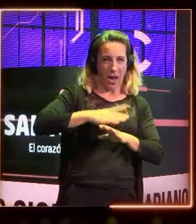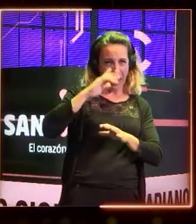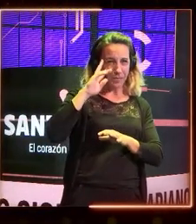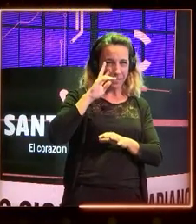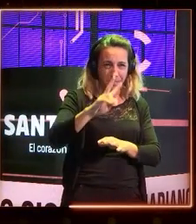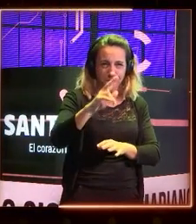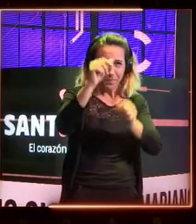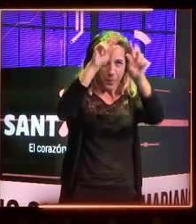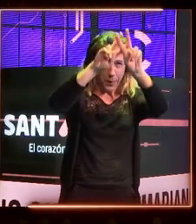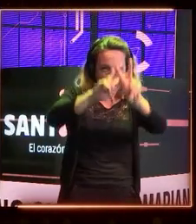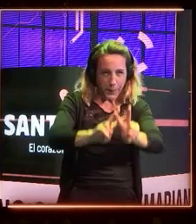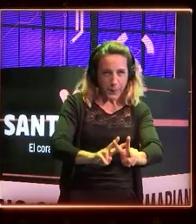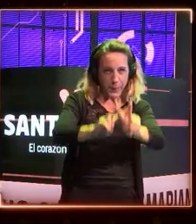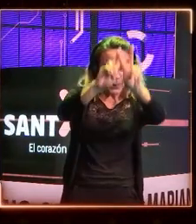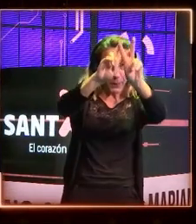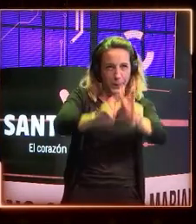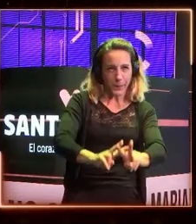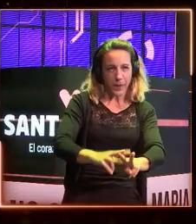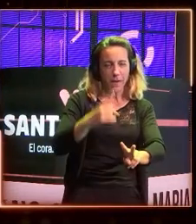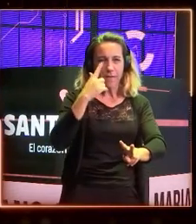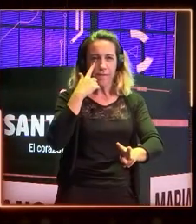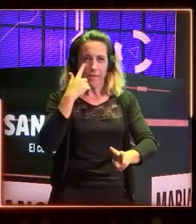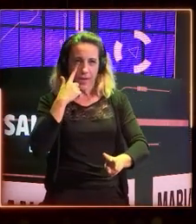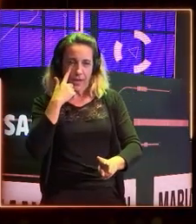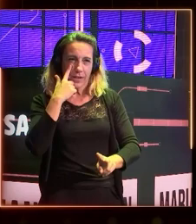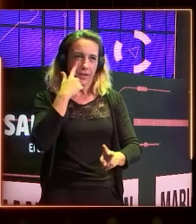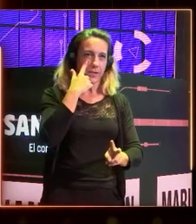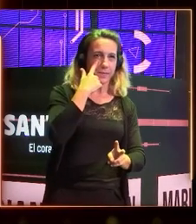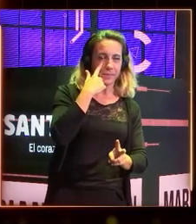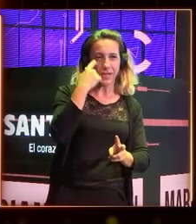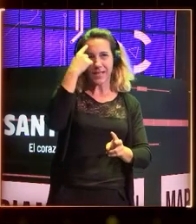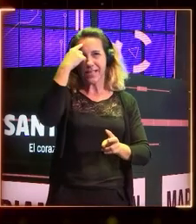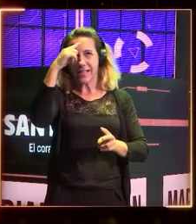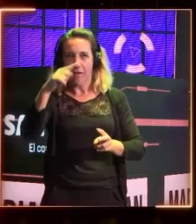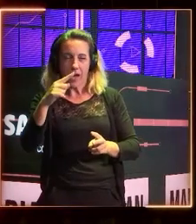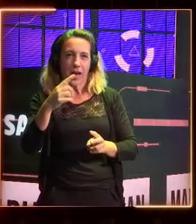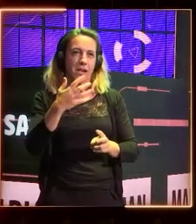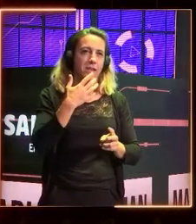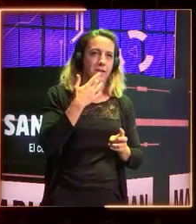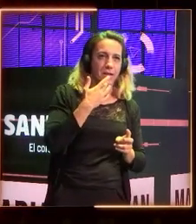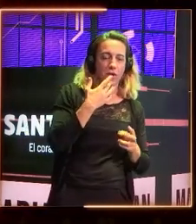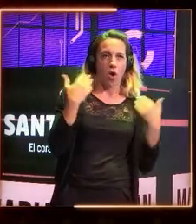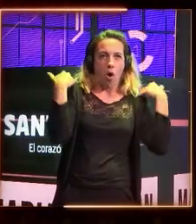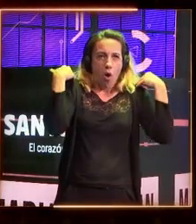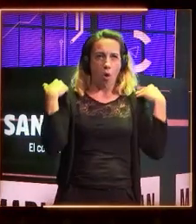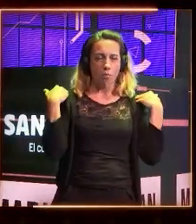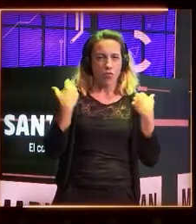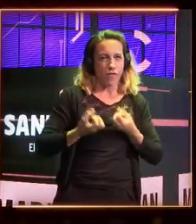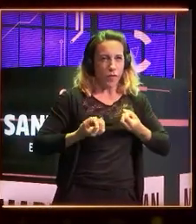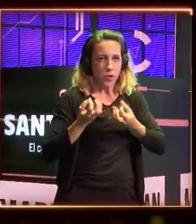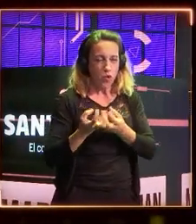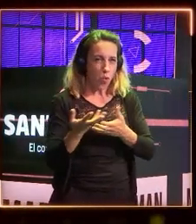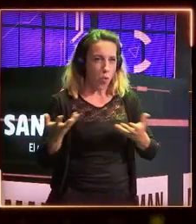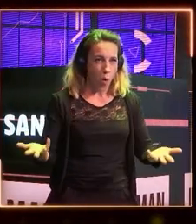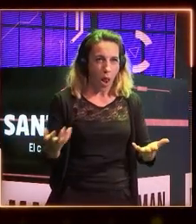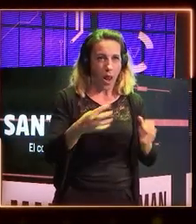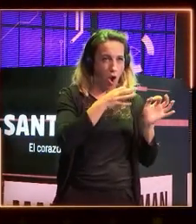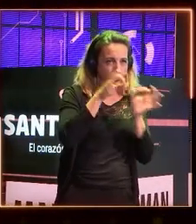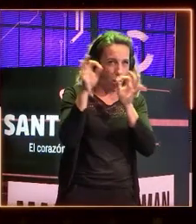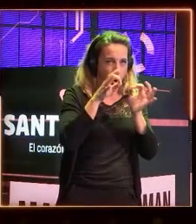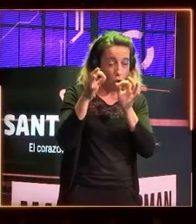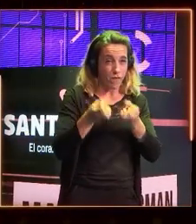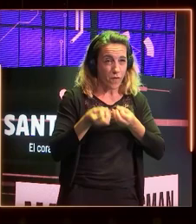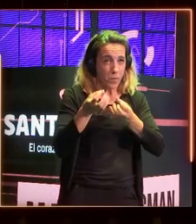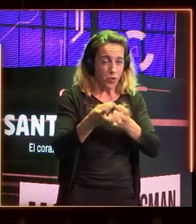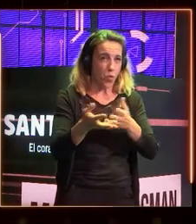de mirar todo al mismo tiempo probar todas las combinaciones las que parecían razonables como los hombros que no daban información la que miraban los ojos que tampoco